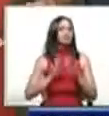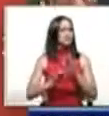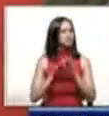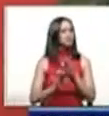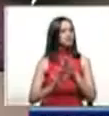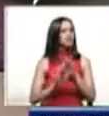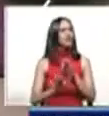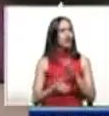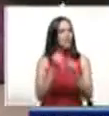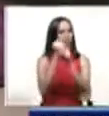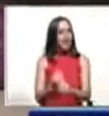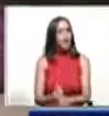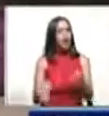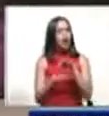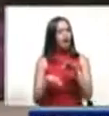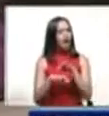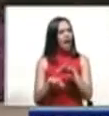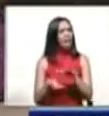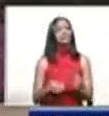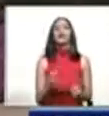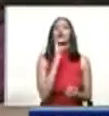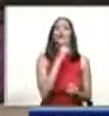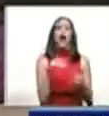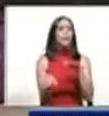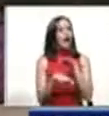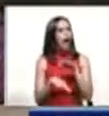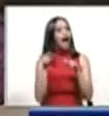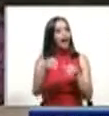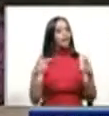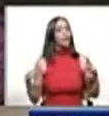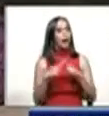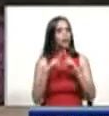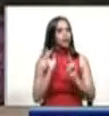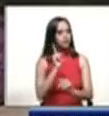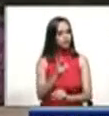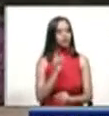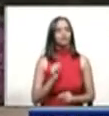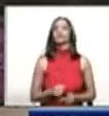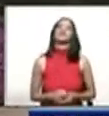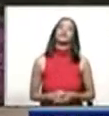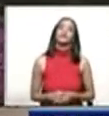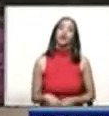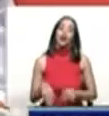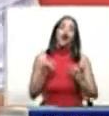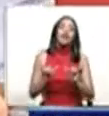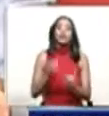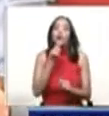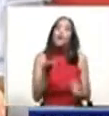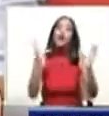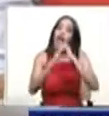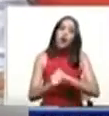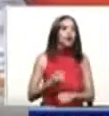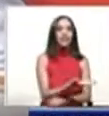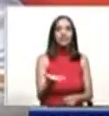Ahí lo esperamos. Ese plácido lugar que se llama La Bajadita, ahí lo vamos a estar esperando. Así mismo. Y bueno, buenas noches a todas y a